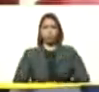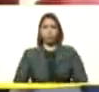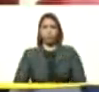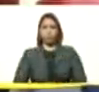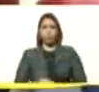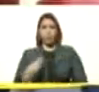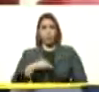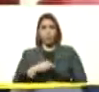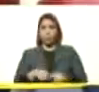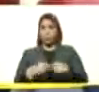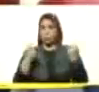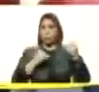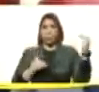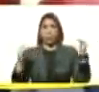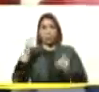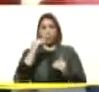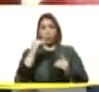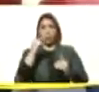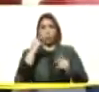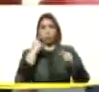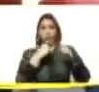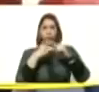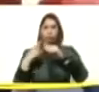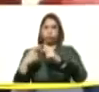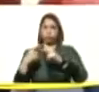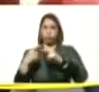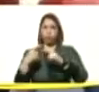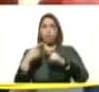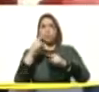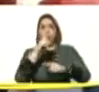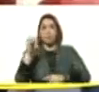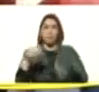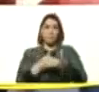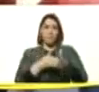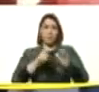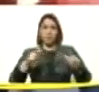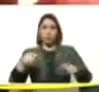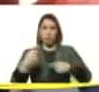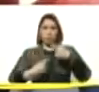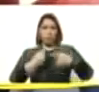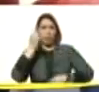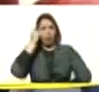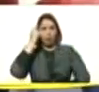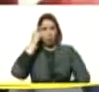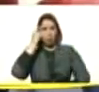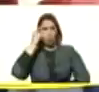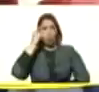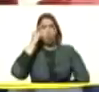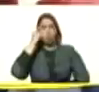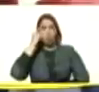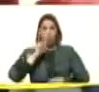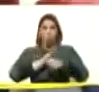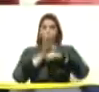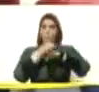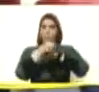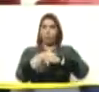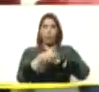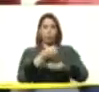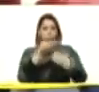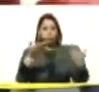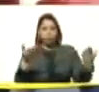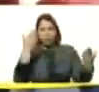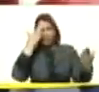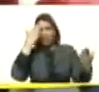Hemos roto el récord de casos diarios. la variante Omicron, como todos ustedes